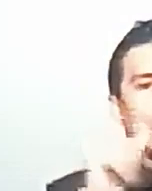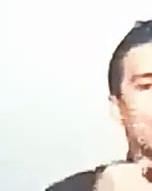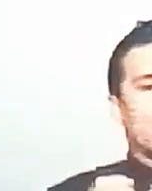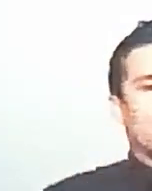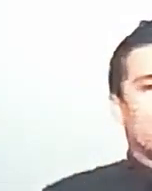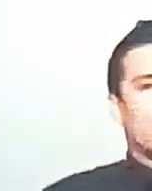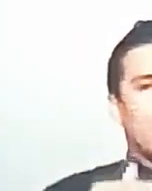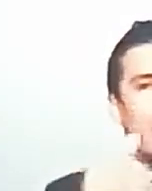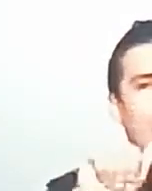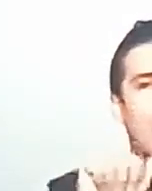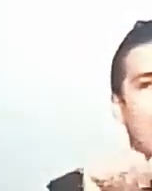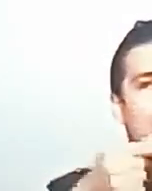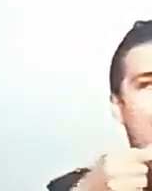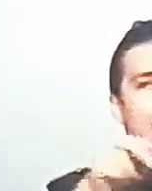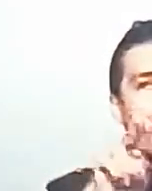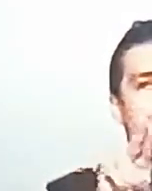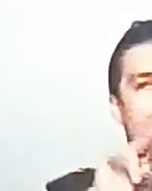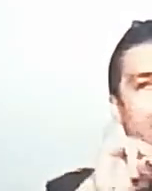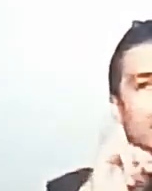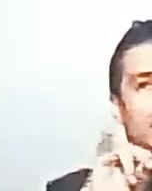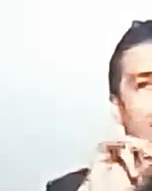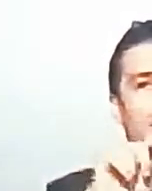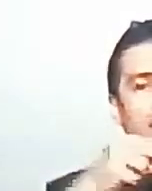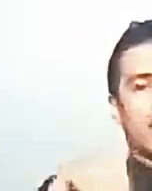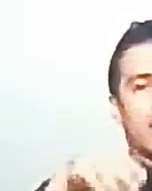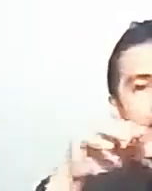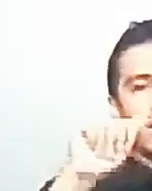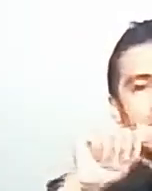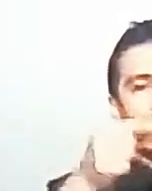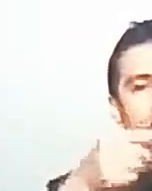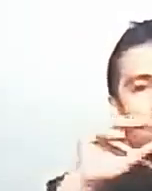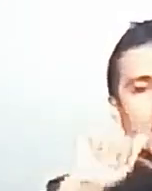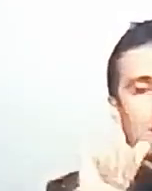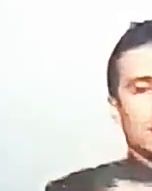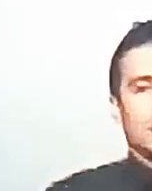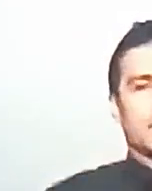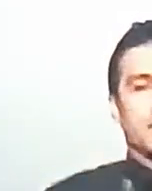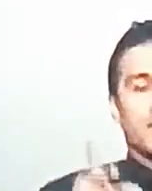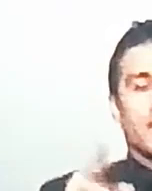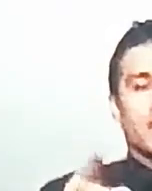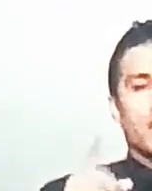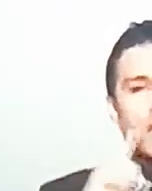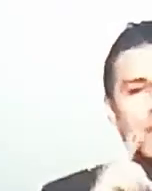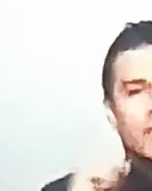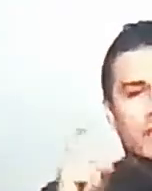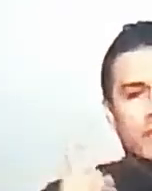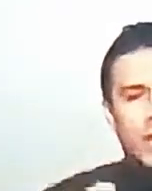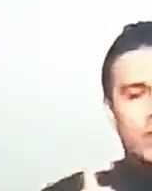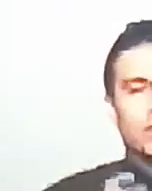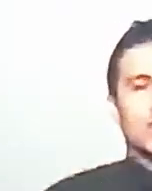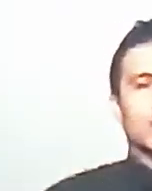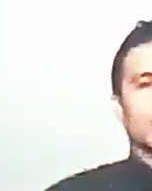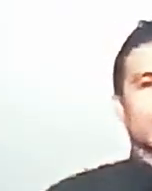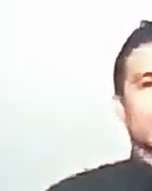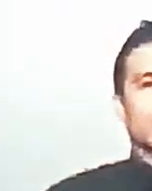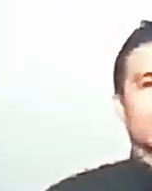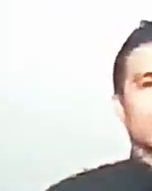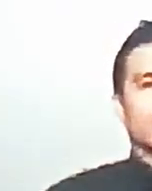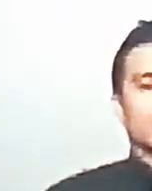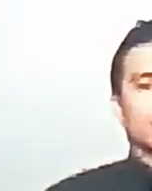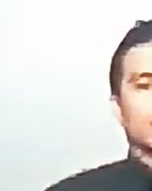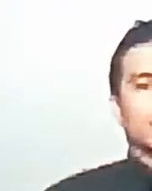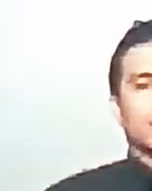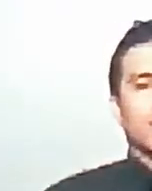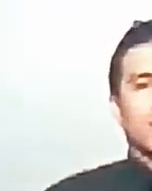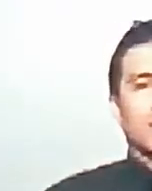numerales 6 y 7 de la Constitución, a las prefecturas compete fomentar la actividad agropecuaria y las actividades productivas provinciales. ¿Cuáles